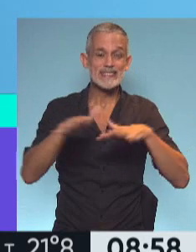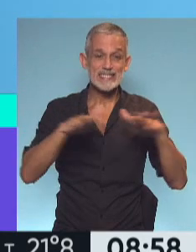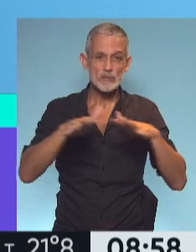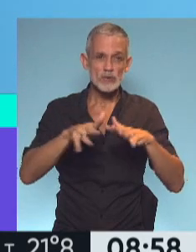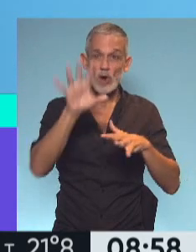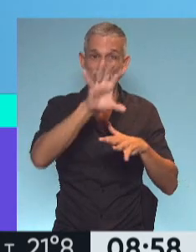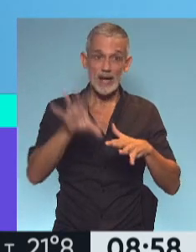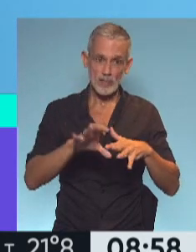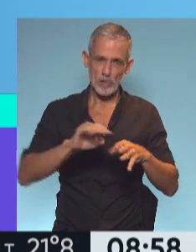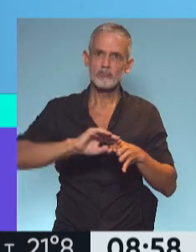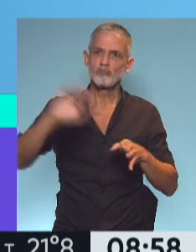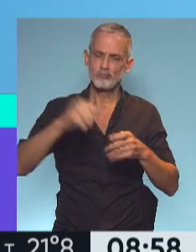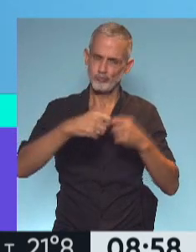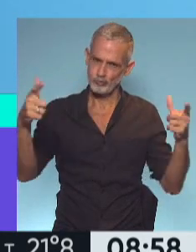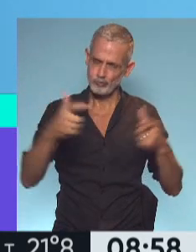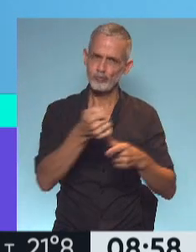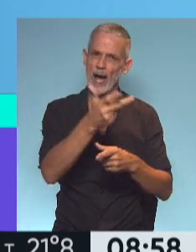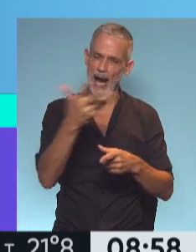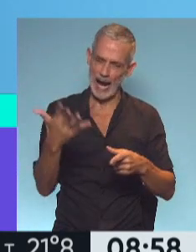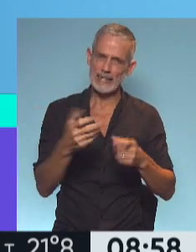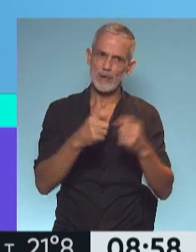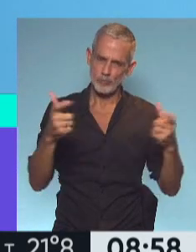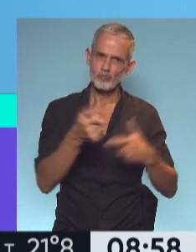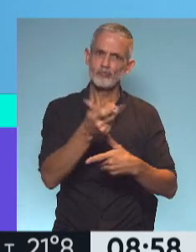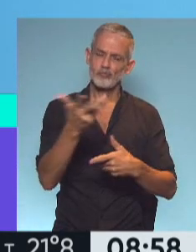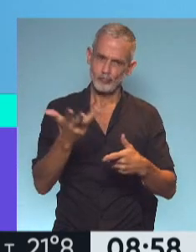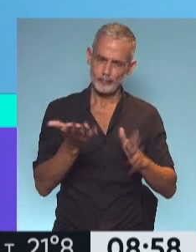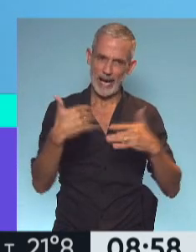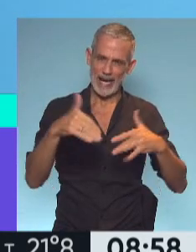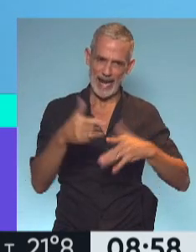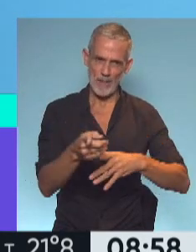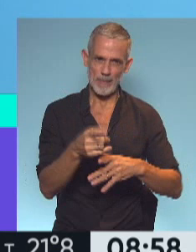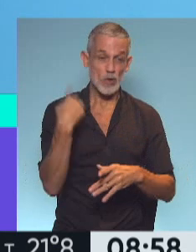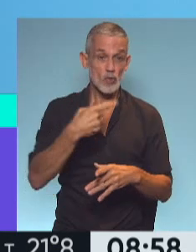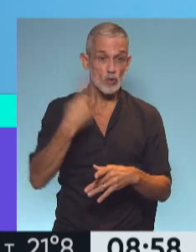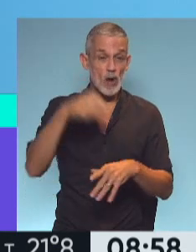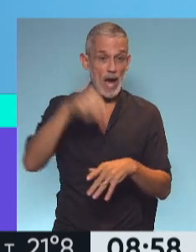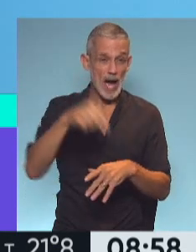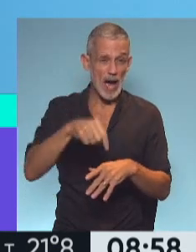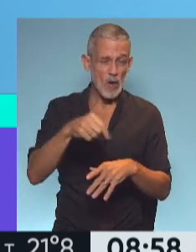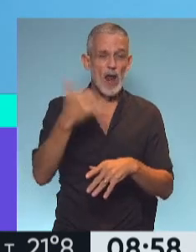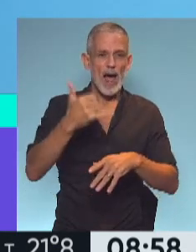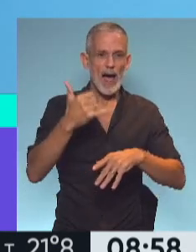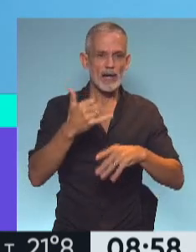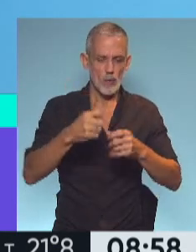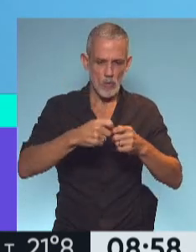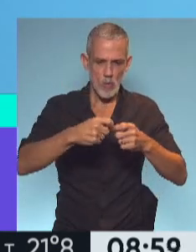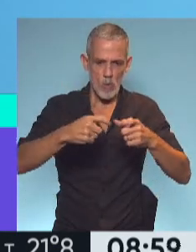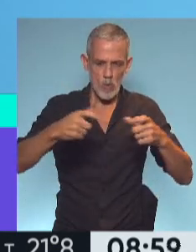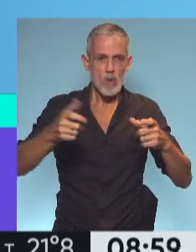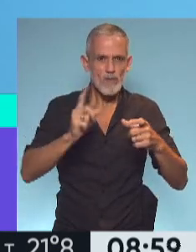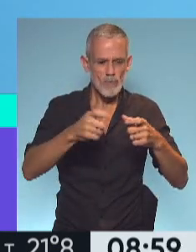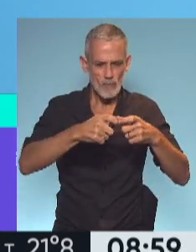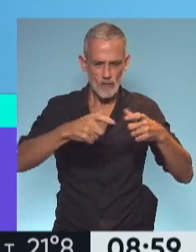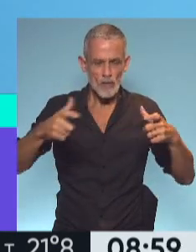regional de un aumento muy importante y rápido del número de casos. Nosotros nos encontramos actualmente atravesando un crecimiento sostenido